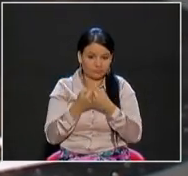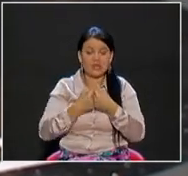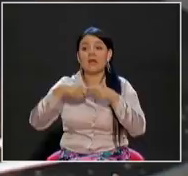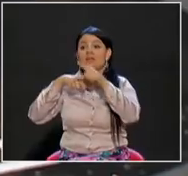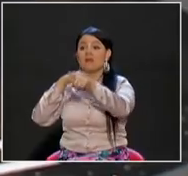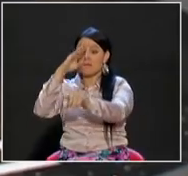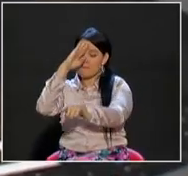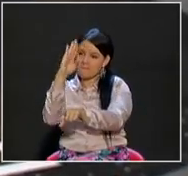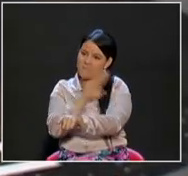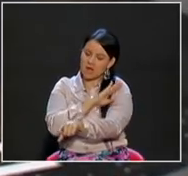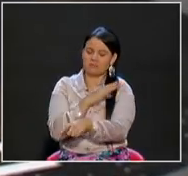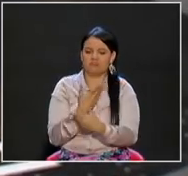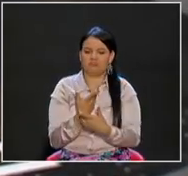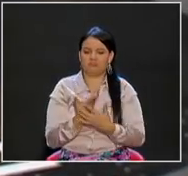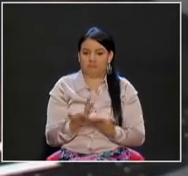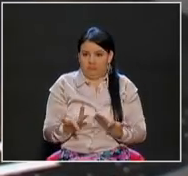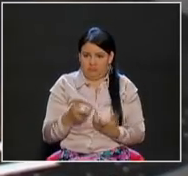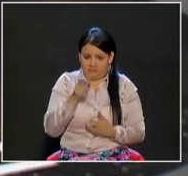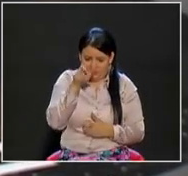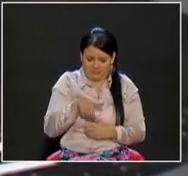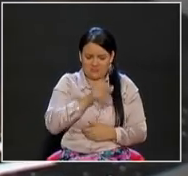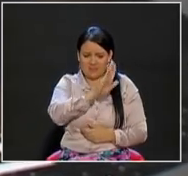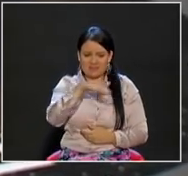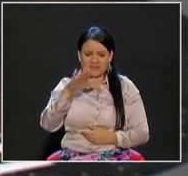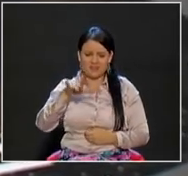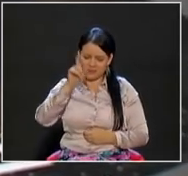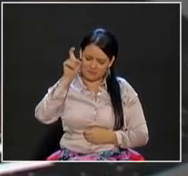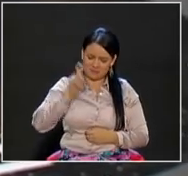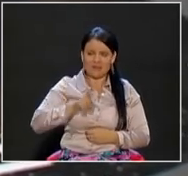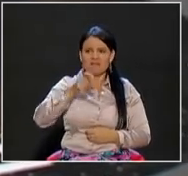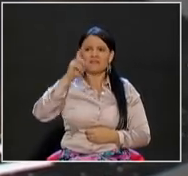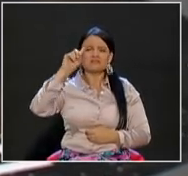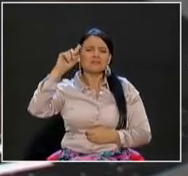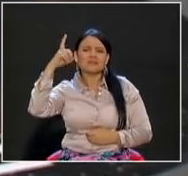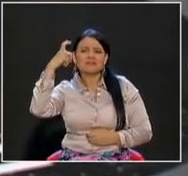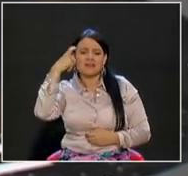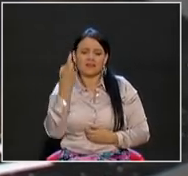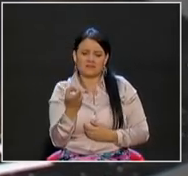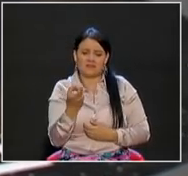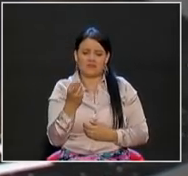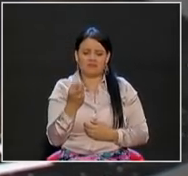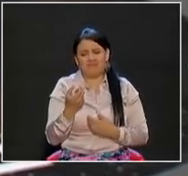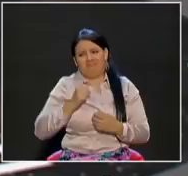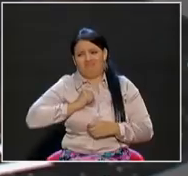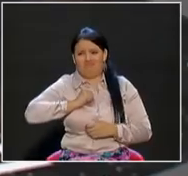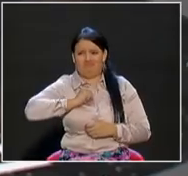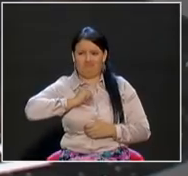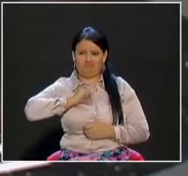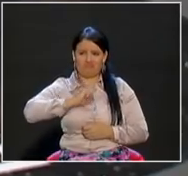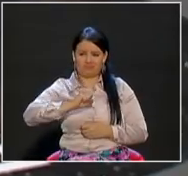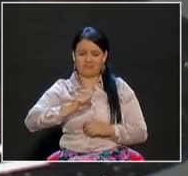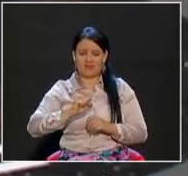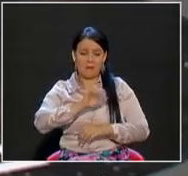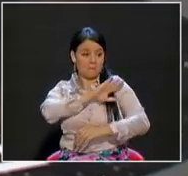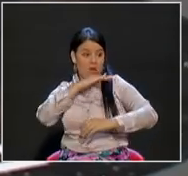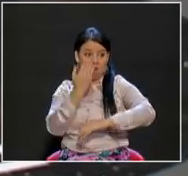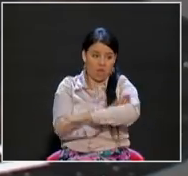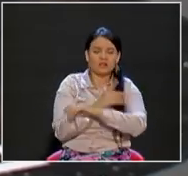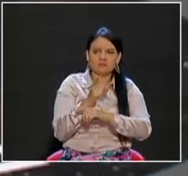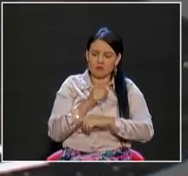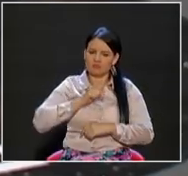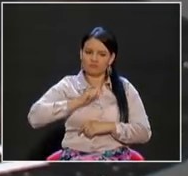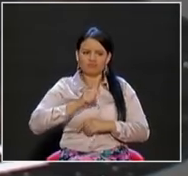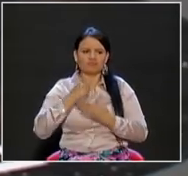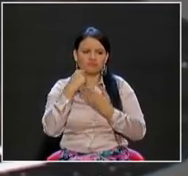de buen retiro antioquia merece un gobernador porque esto es un departamento que requiere autoridad en lugar de poder para que surja la convivencia